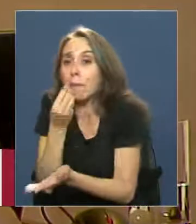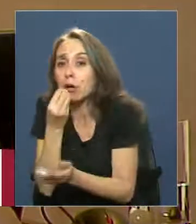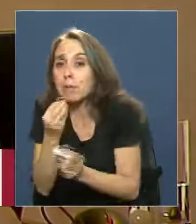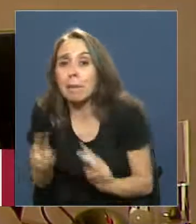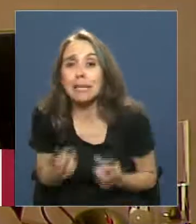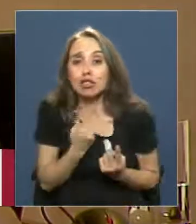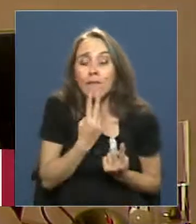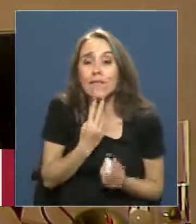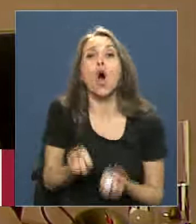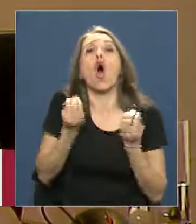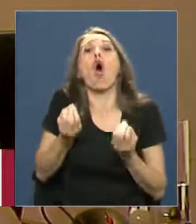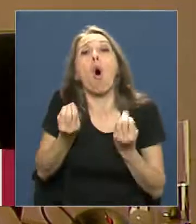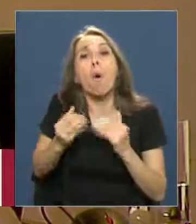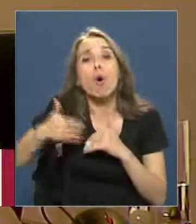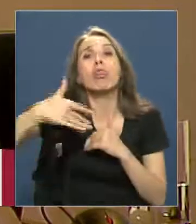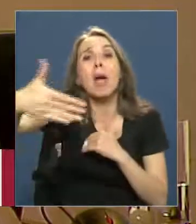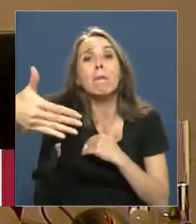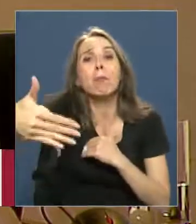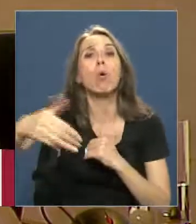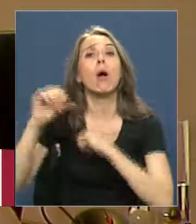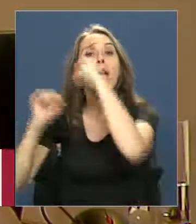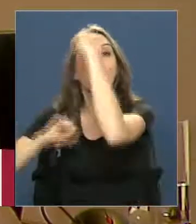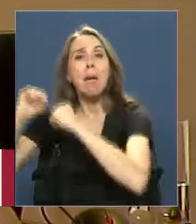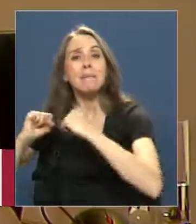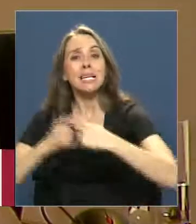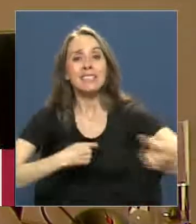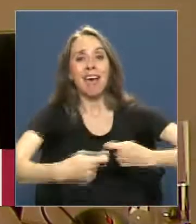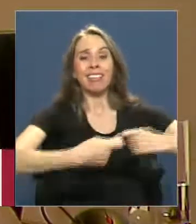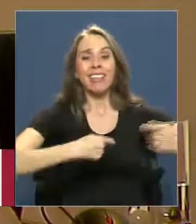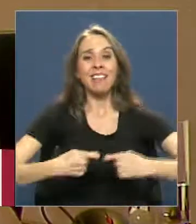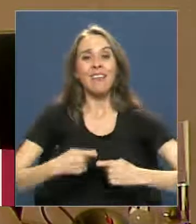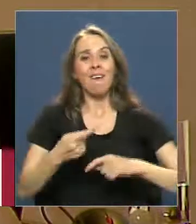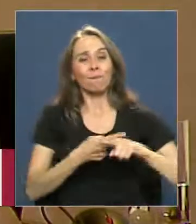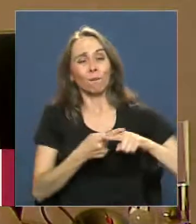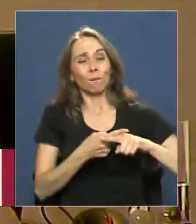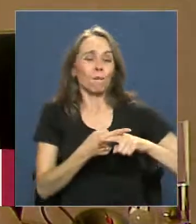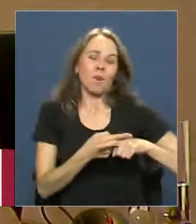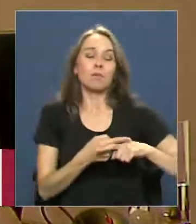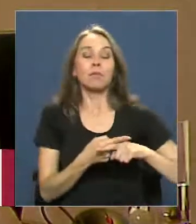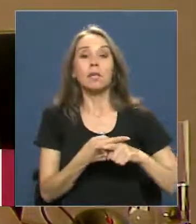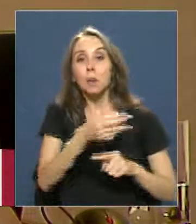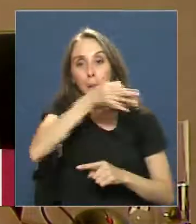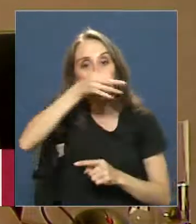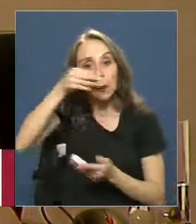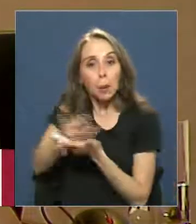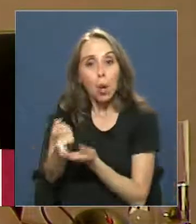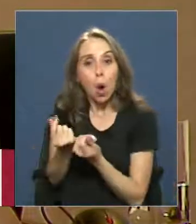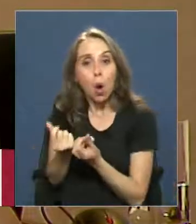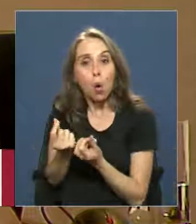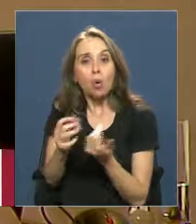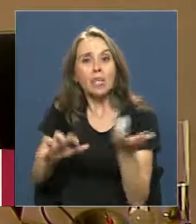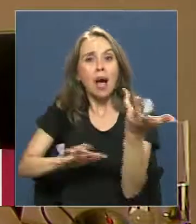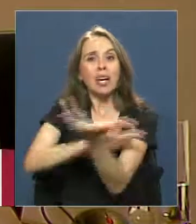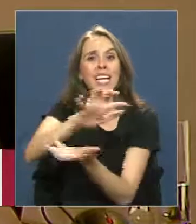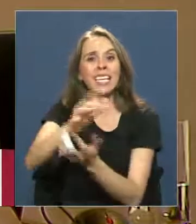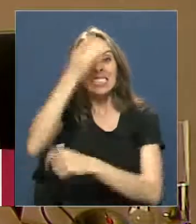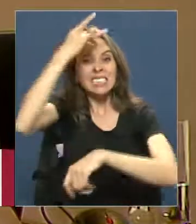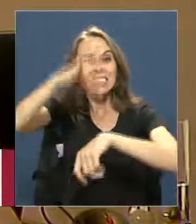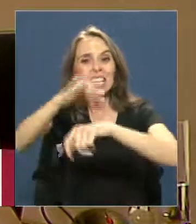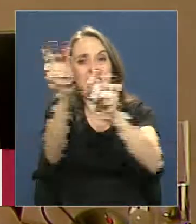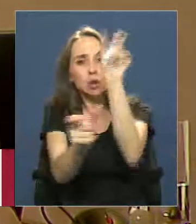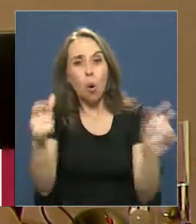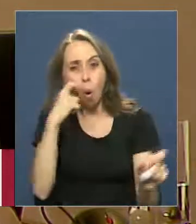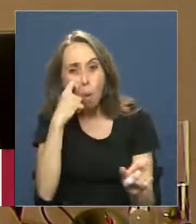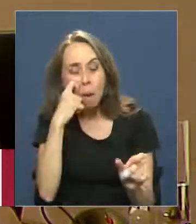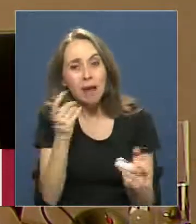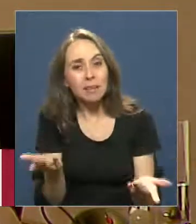¿cómo podrán hacerlo cuando hay empresas y comercios inescrupulosos que lucran en plena crisis humanitaria?